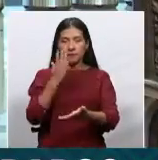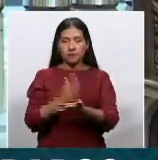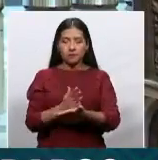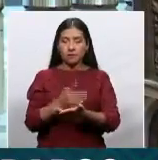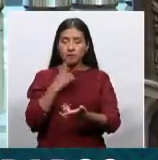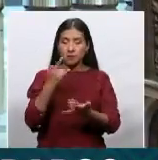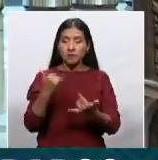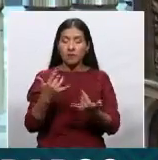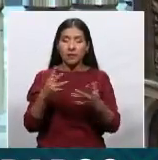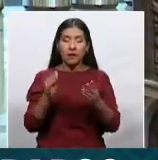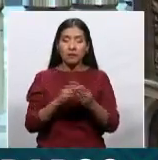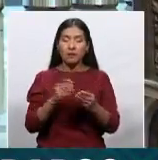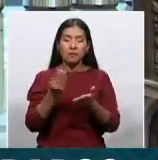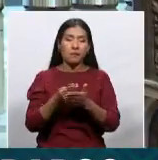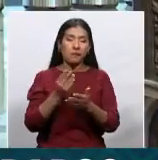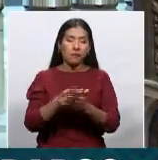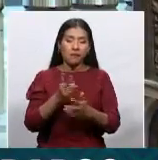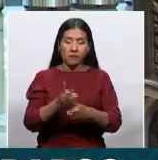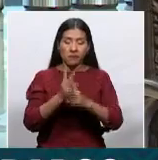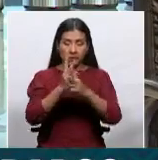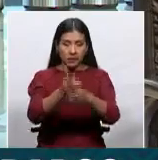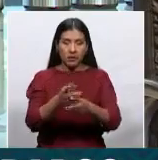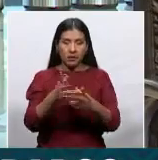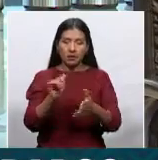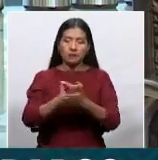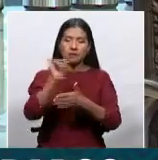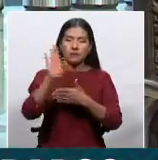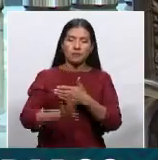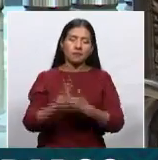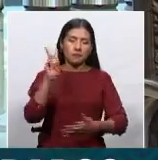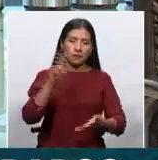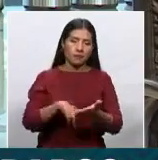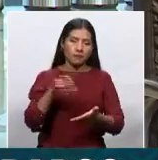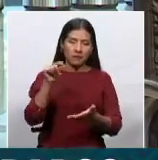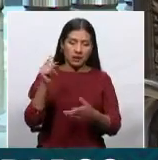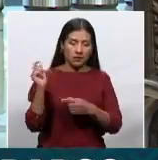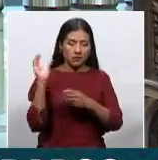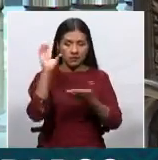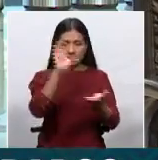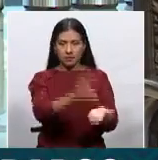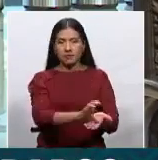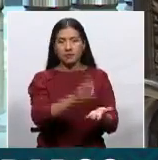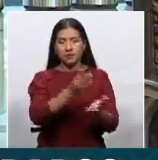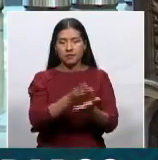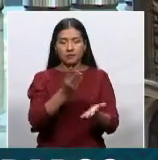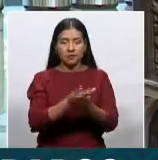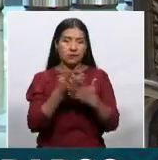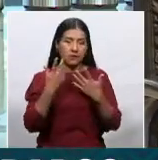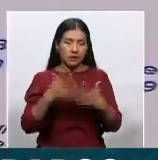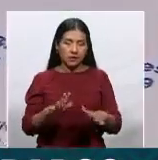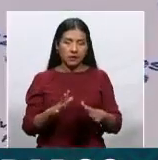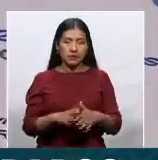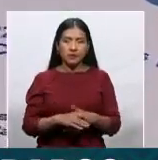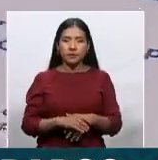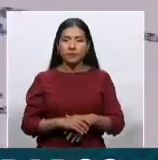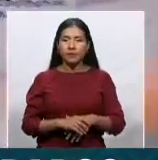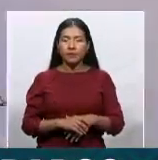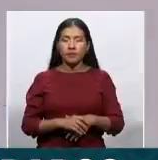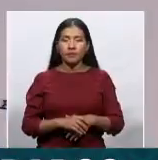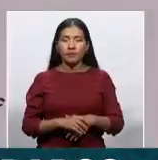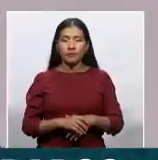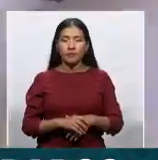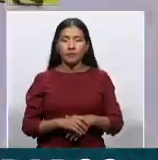lamentablemente ingresa al país en abril del 2020 también, unos días después de esta solicitud.